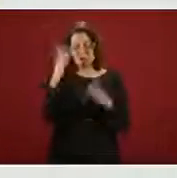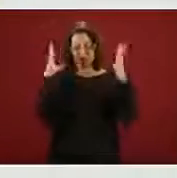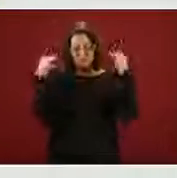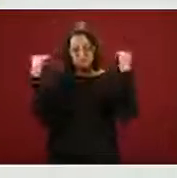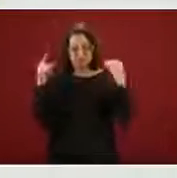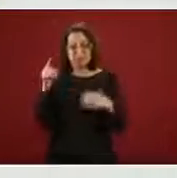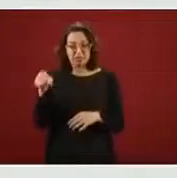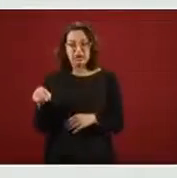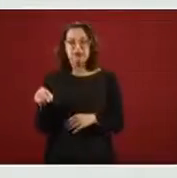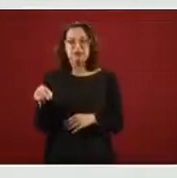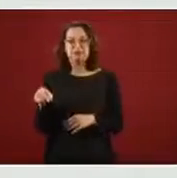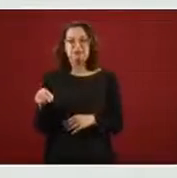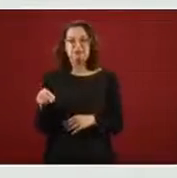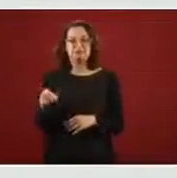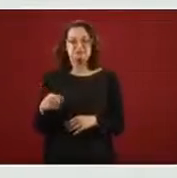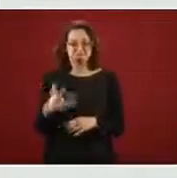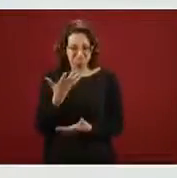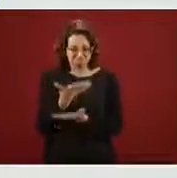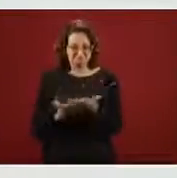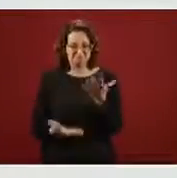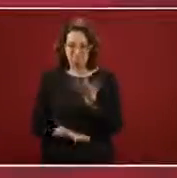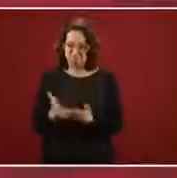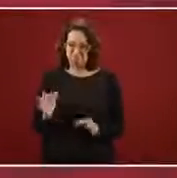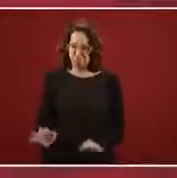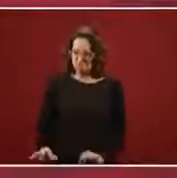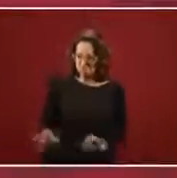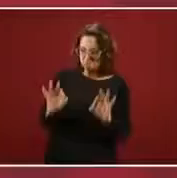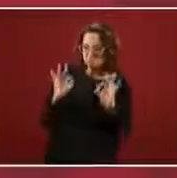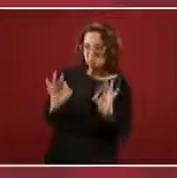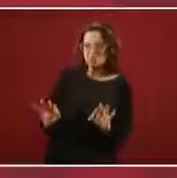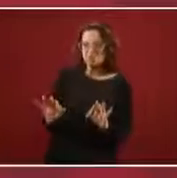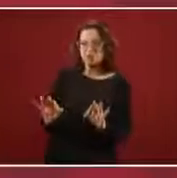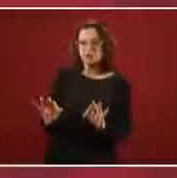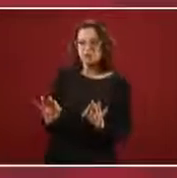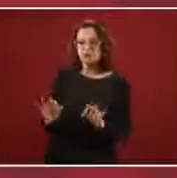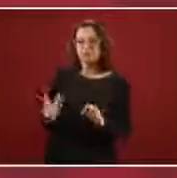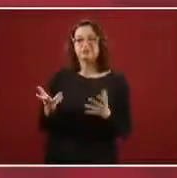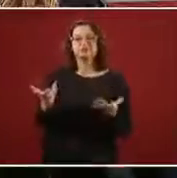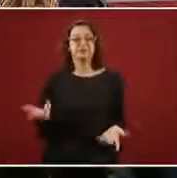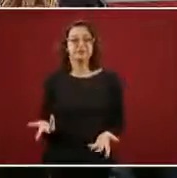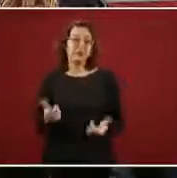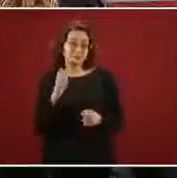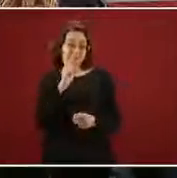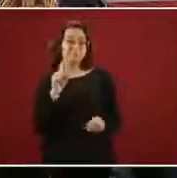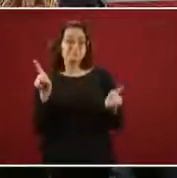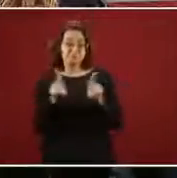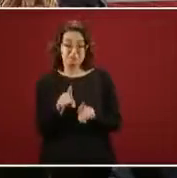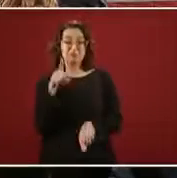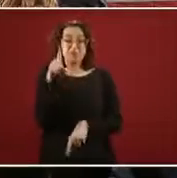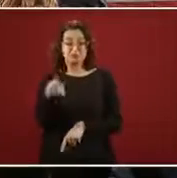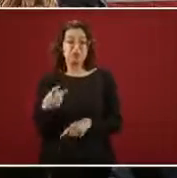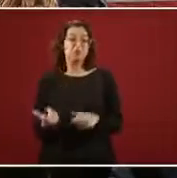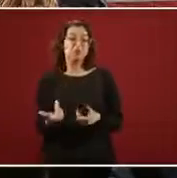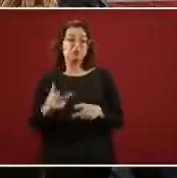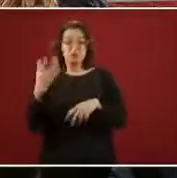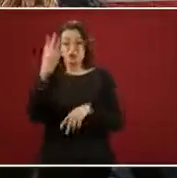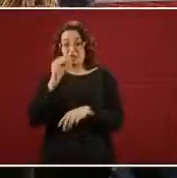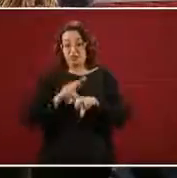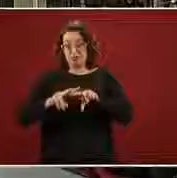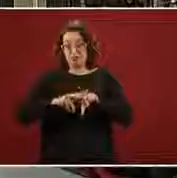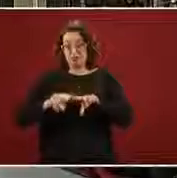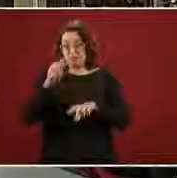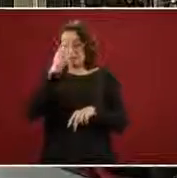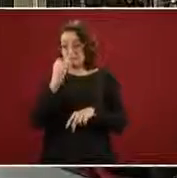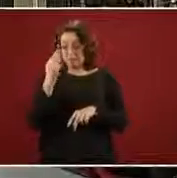está actuando de manera ejemplar. Entonces, para terminar la obra, vamos a requerir de esas empresas. Muy bien. ¿Va